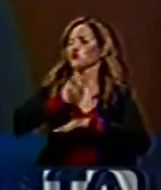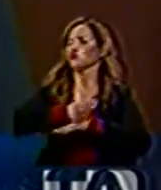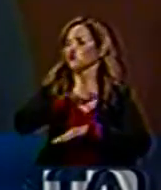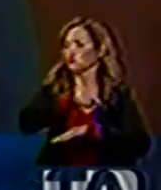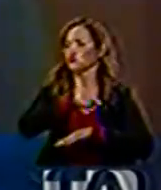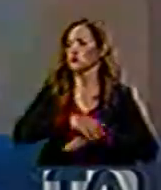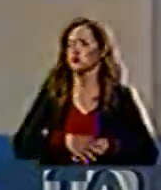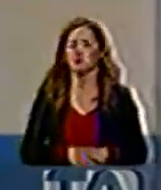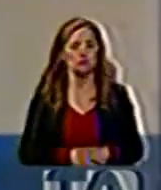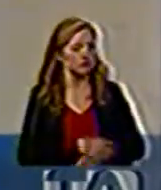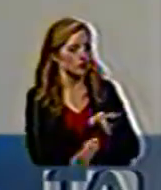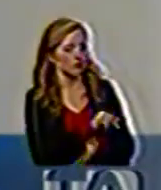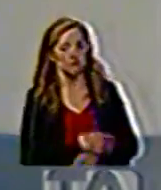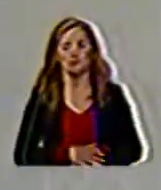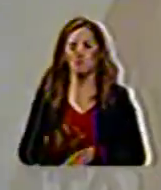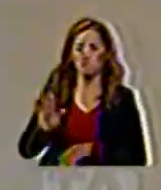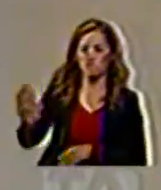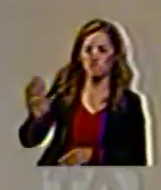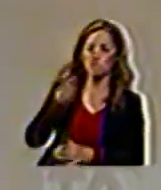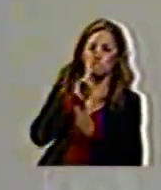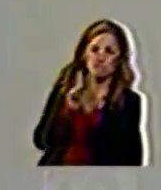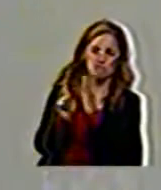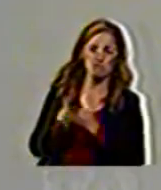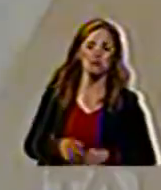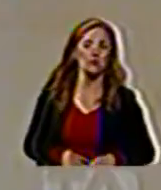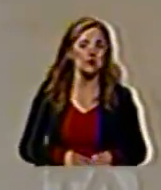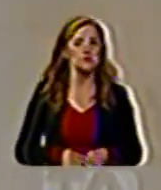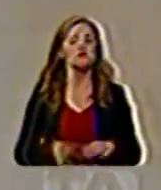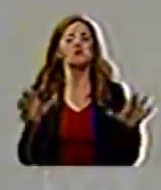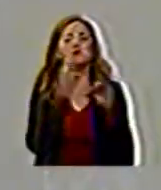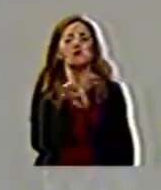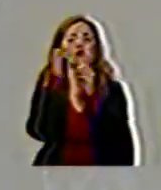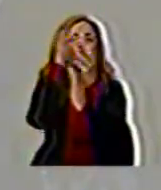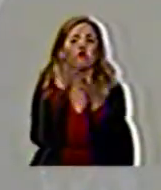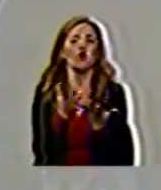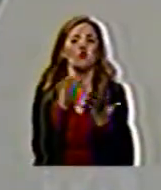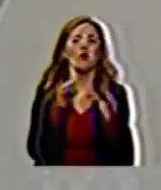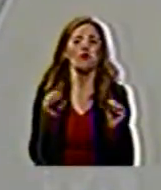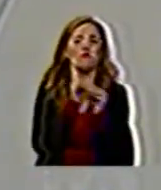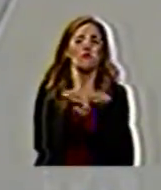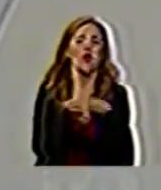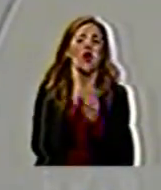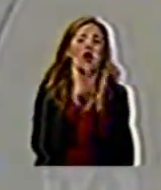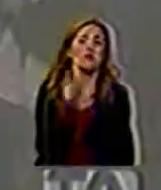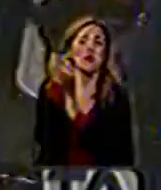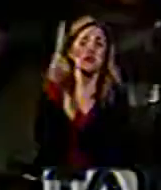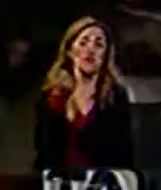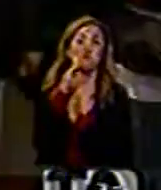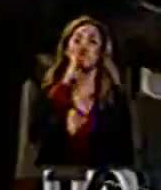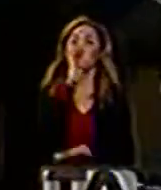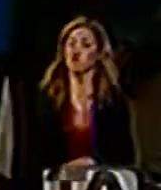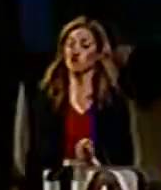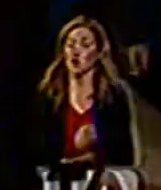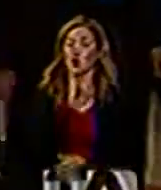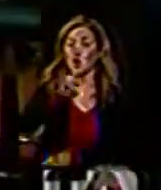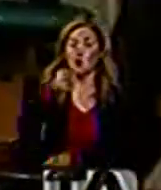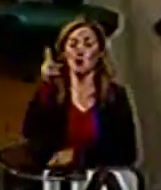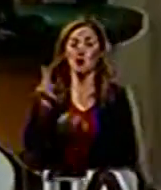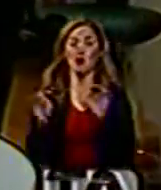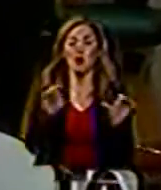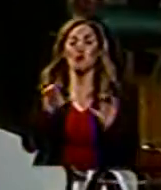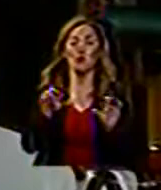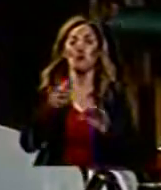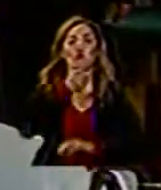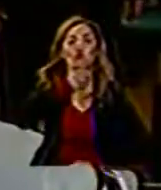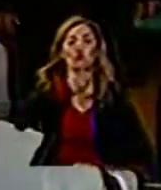exigencia de cargos. Esa misma noche se conoció que las transferencias de las que hablaba Sagbay existían. El jueves, la vicepresidenta María